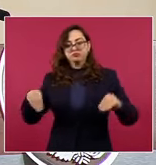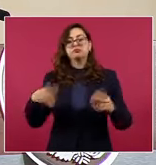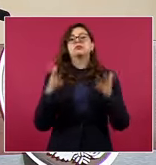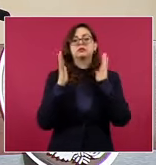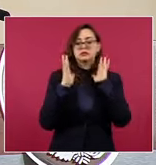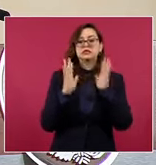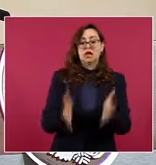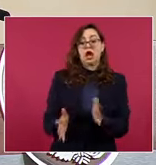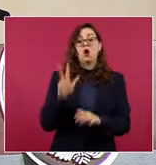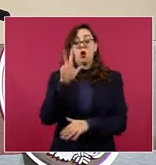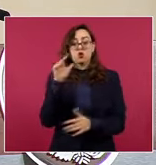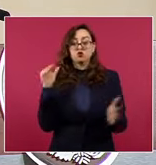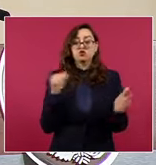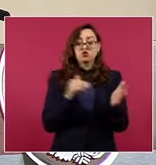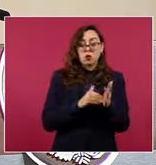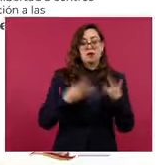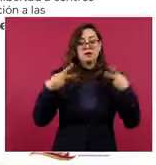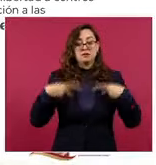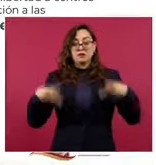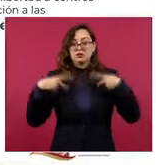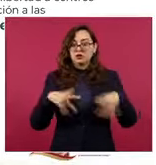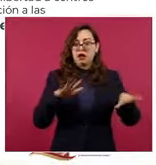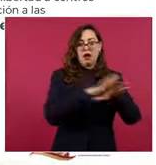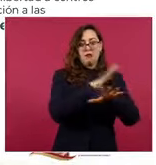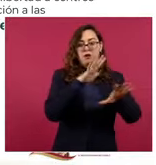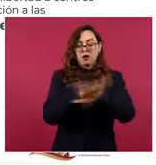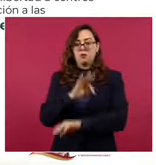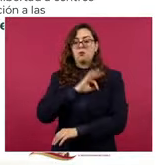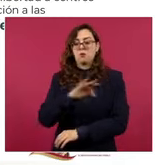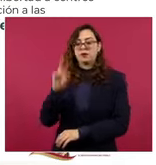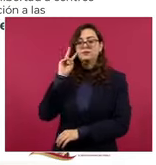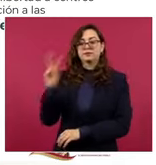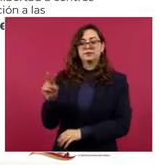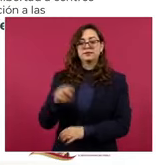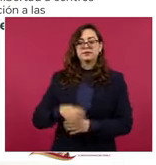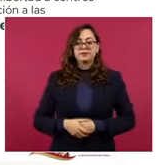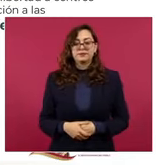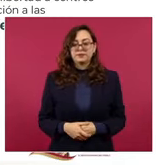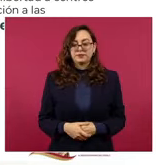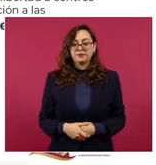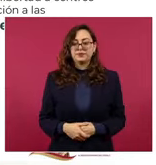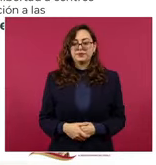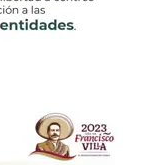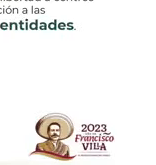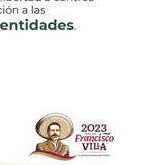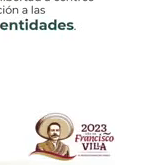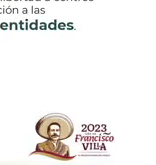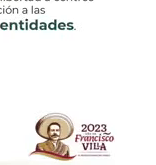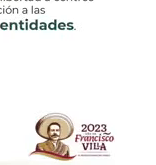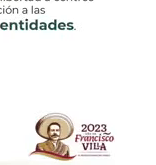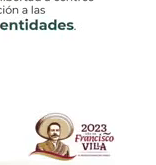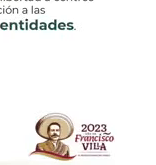8,740 movimientos de personas privadas de la libertad de centros estatales a centros federales,